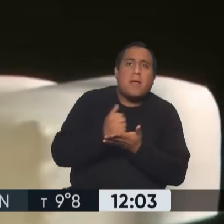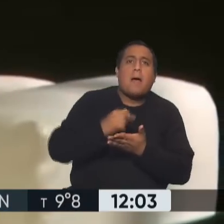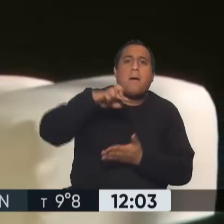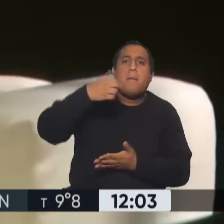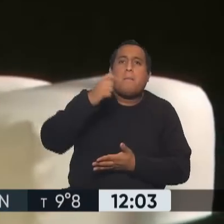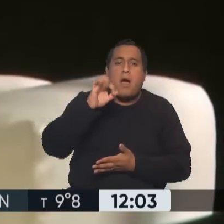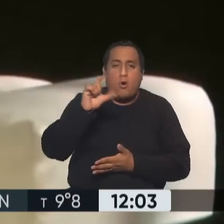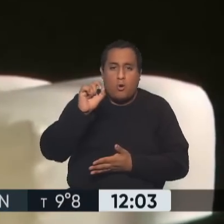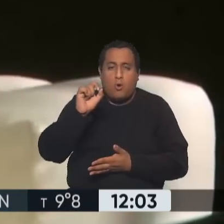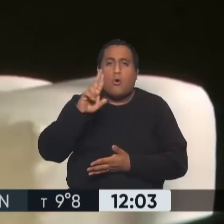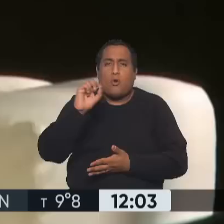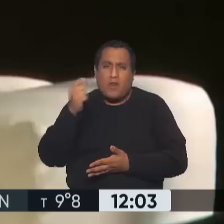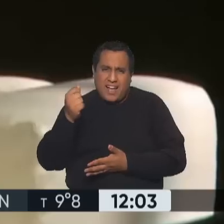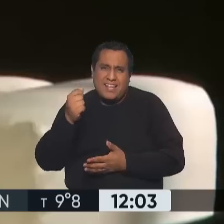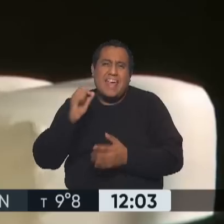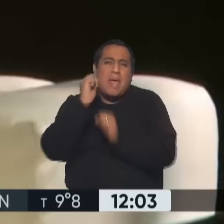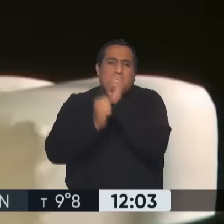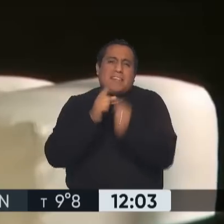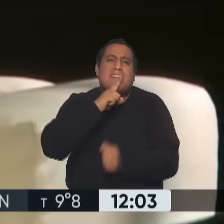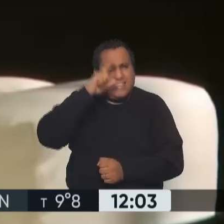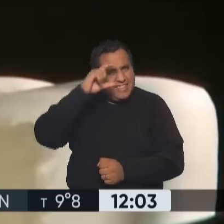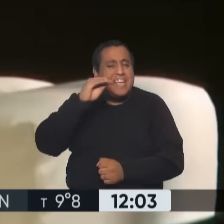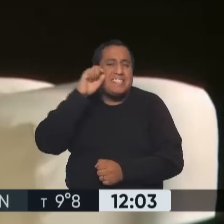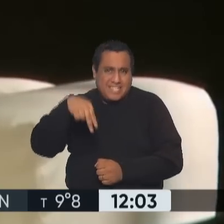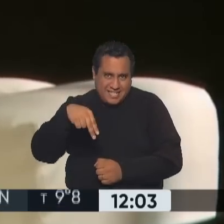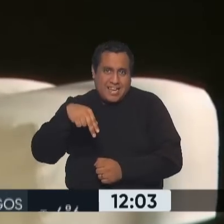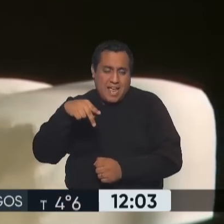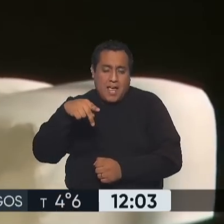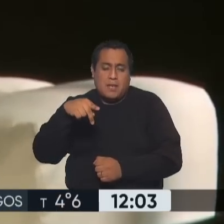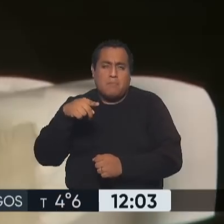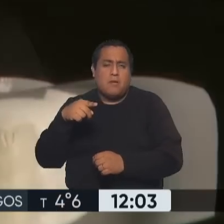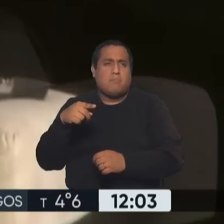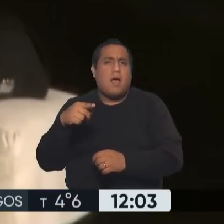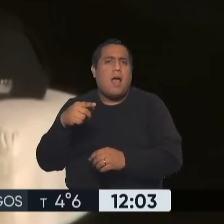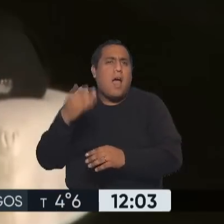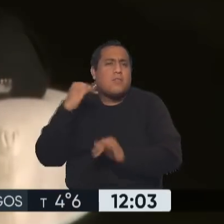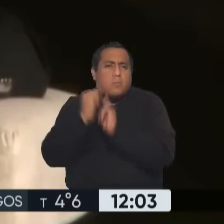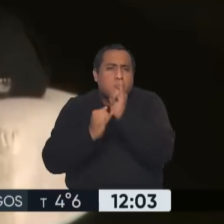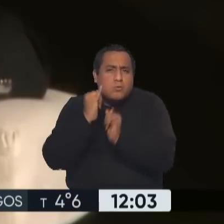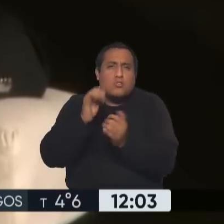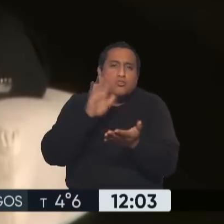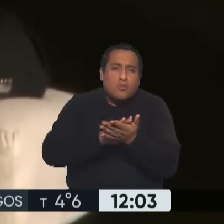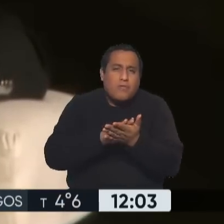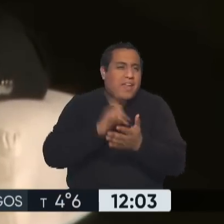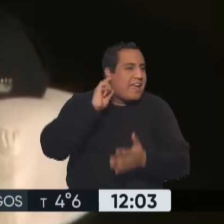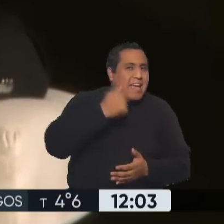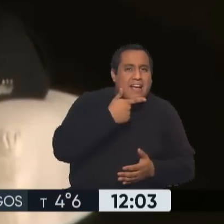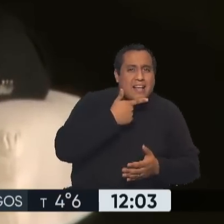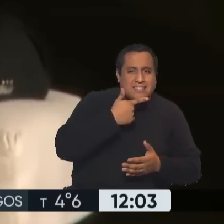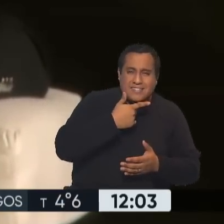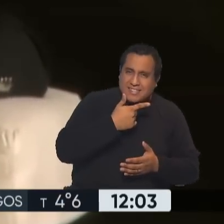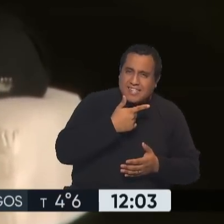dueño de Techin, que en este encuentro de la Asociación Empresaria Argentina se refirió a la licitación del gasoducto